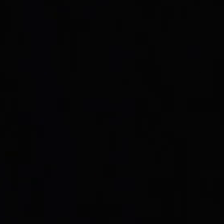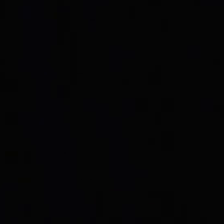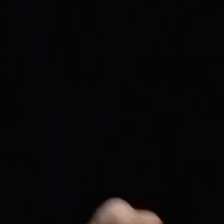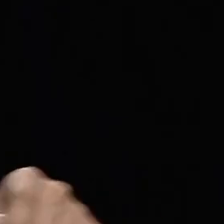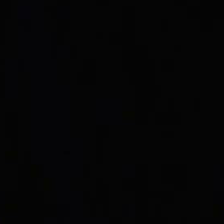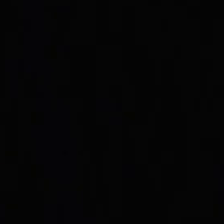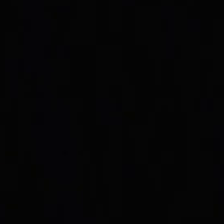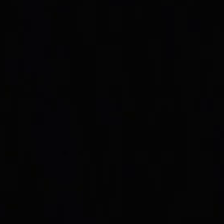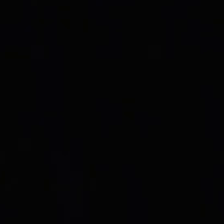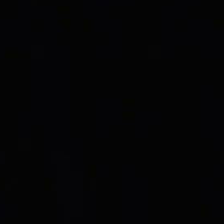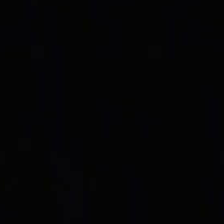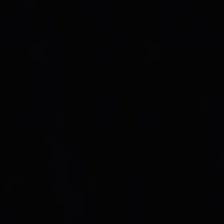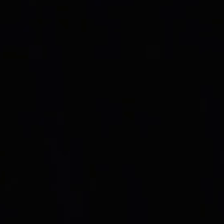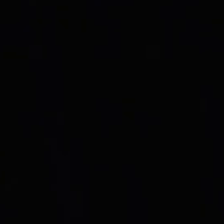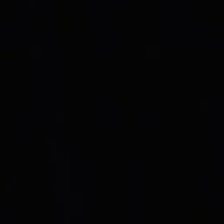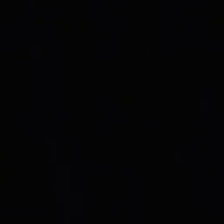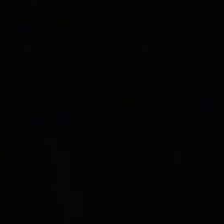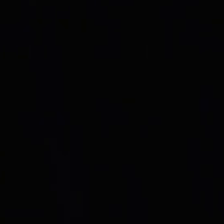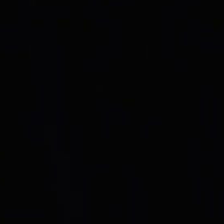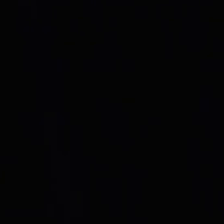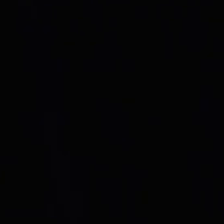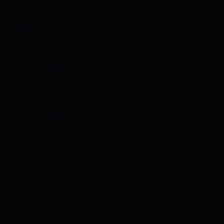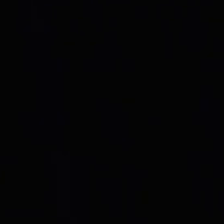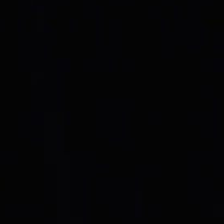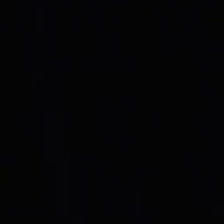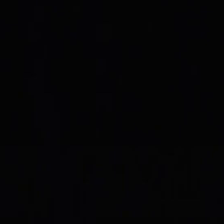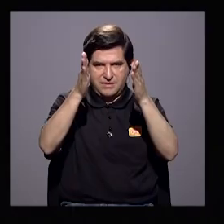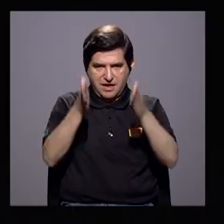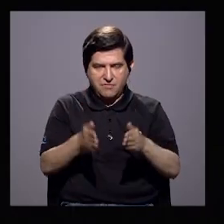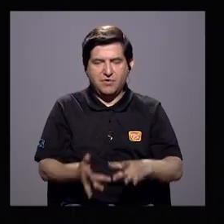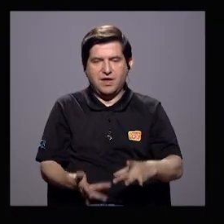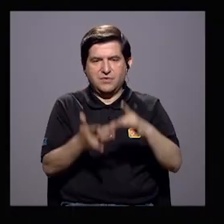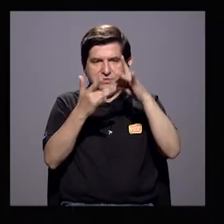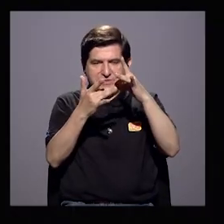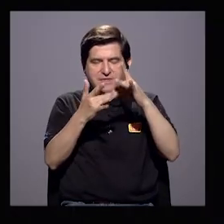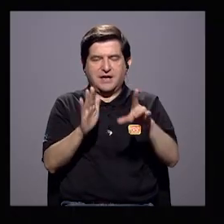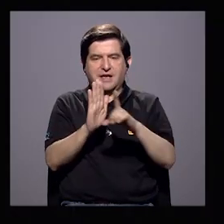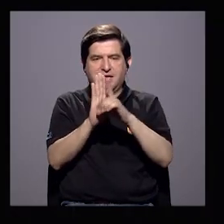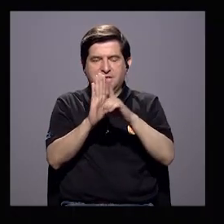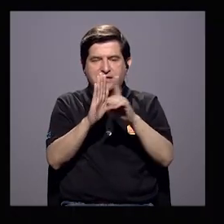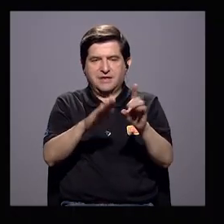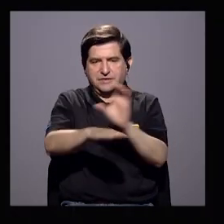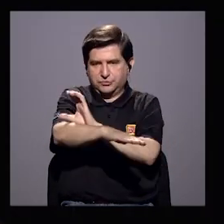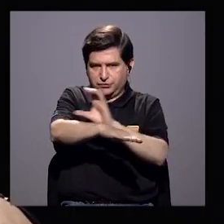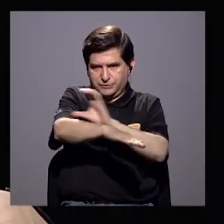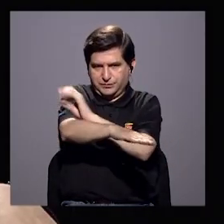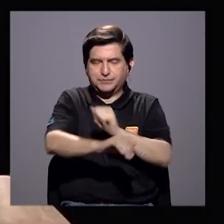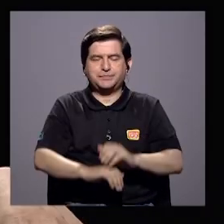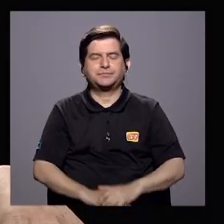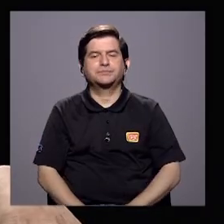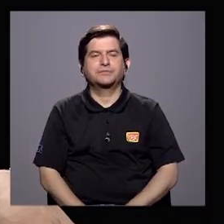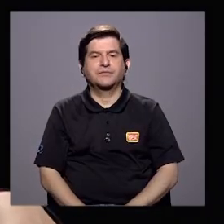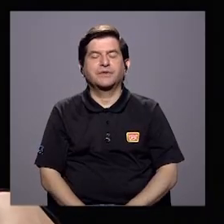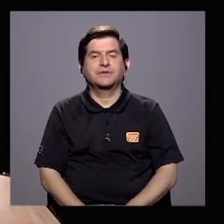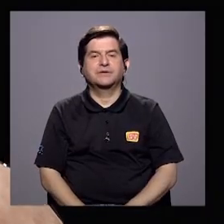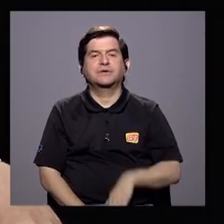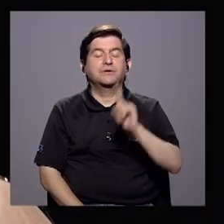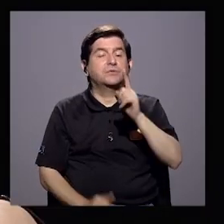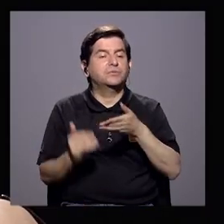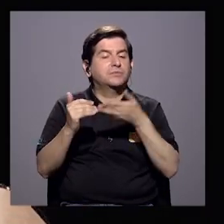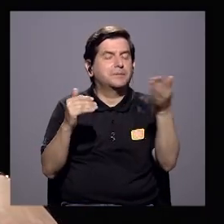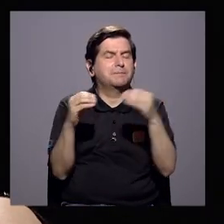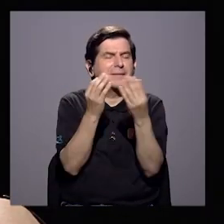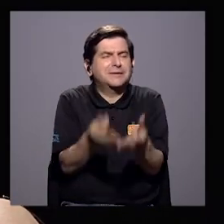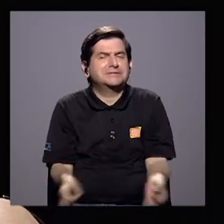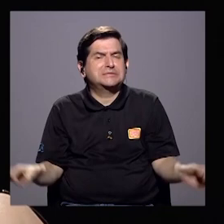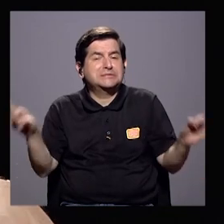regresamos estamos en 360 con donald no verano abogado y especialista en derecho informático una